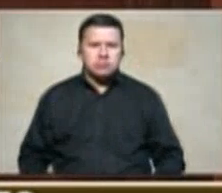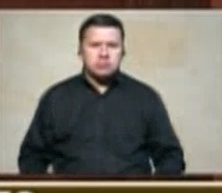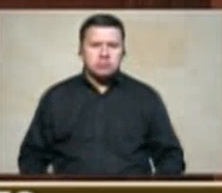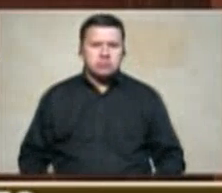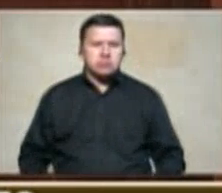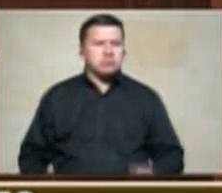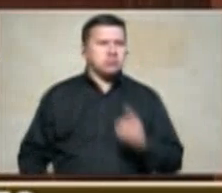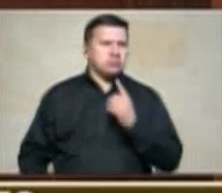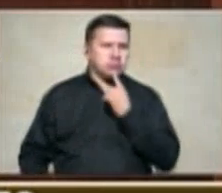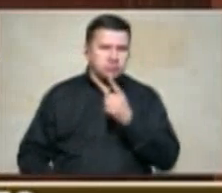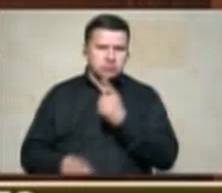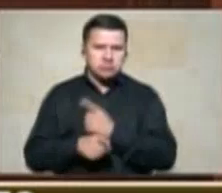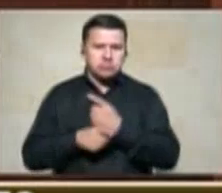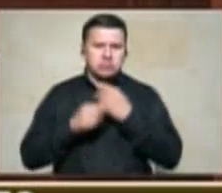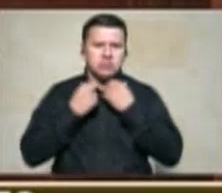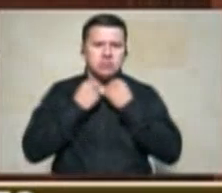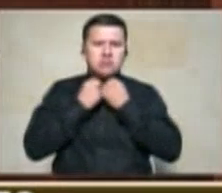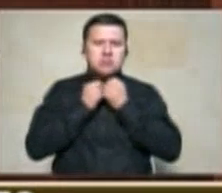Dicho eso, entonces,